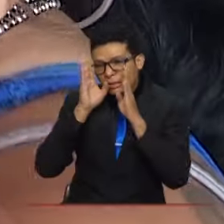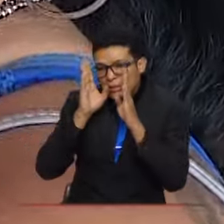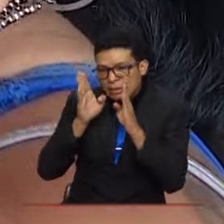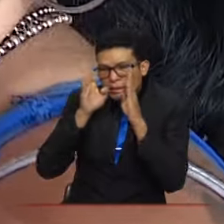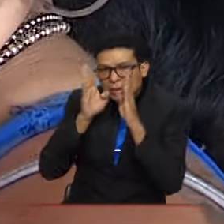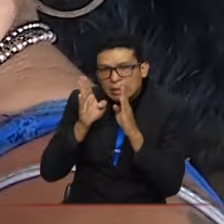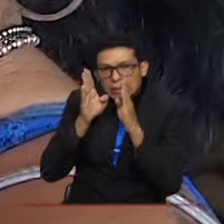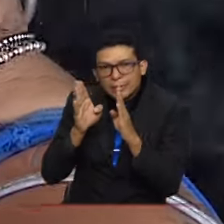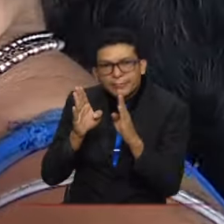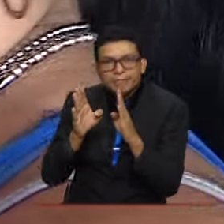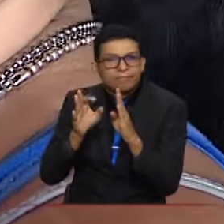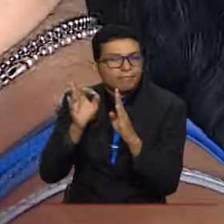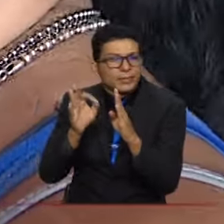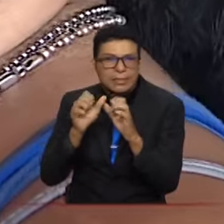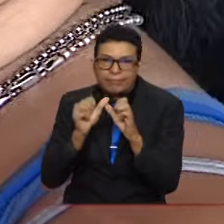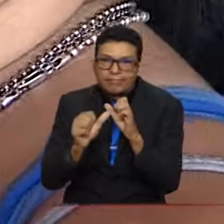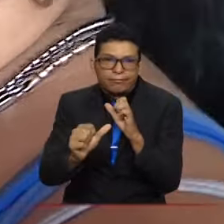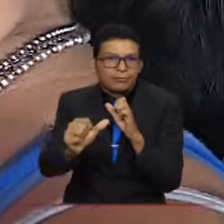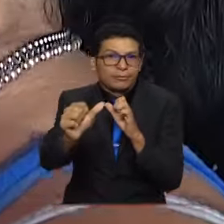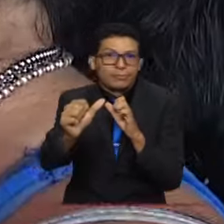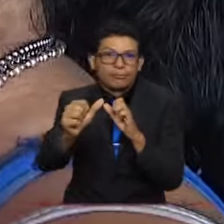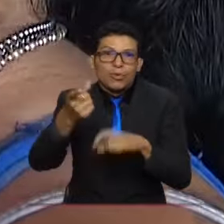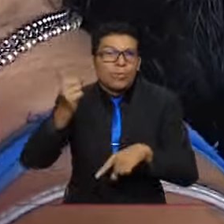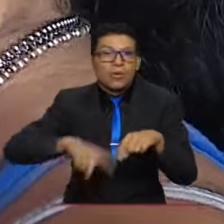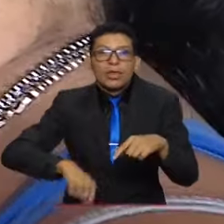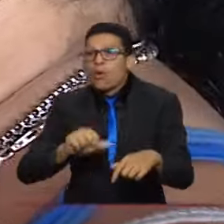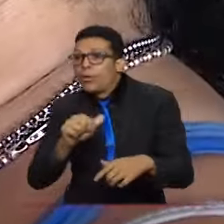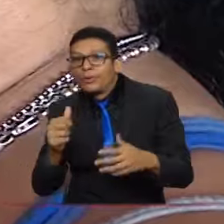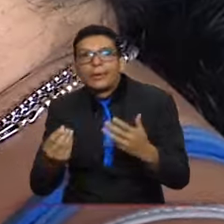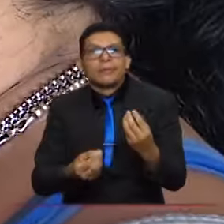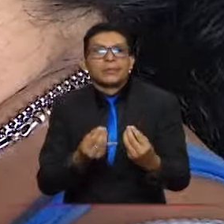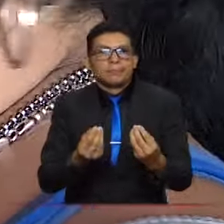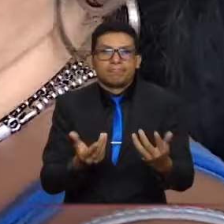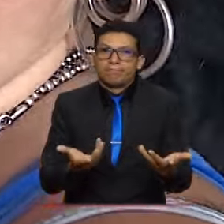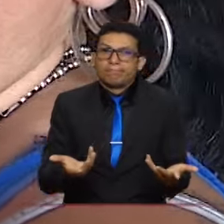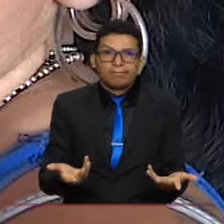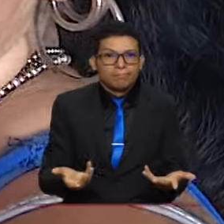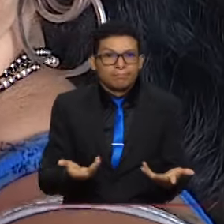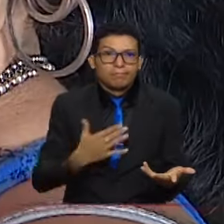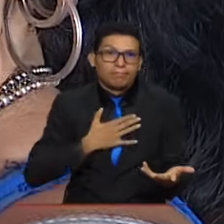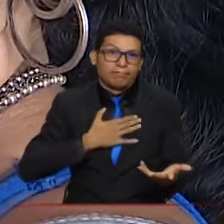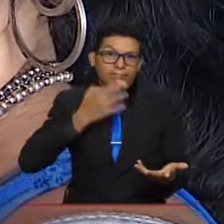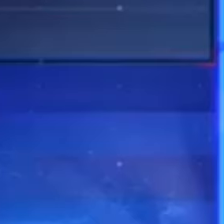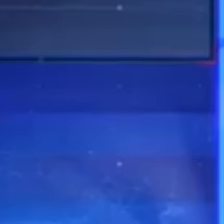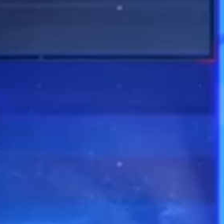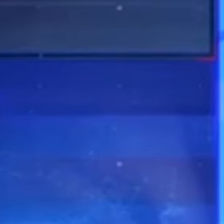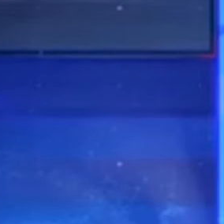No puedo hacer nada más porque pues es mi hijo.